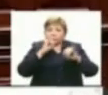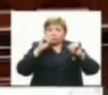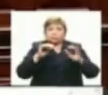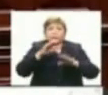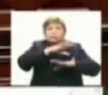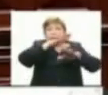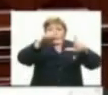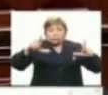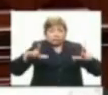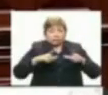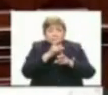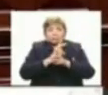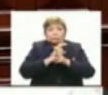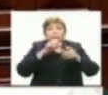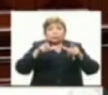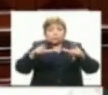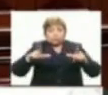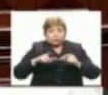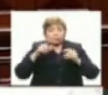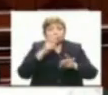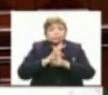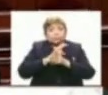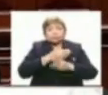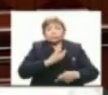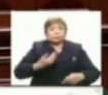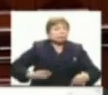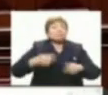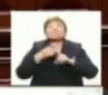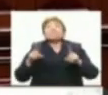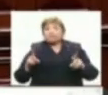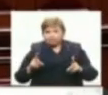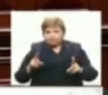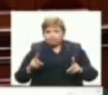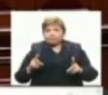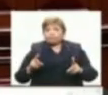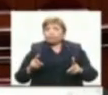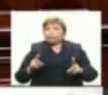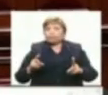la soberanía y la integridad territorial de la República. Sin embargo,